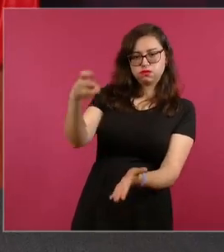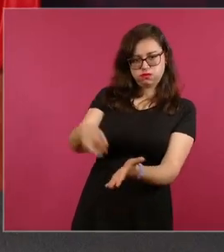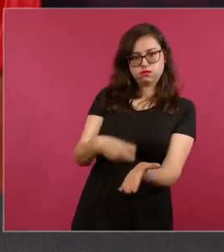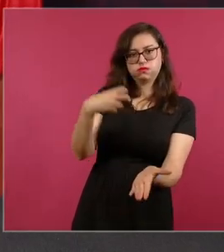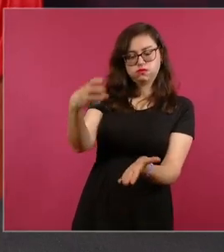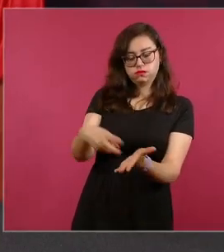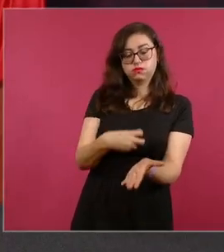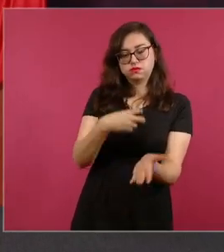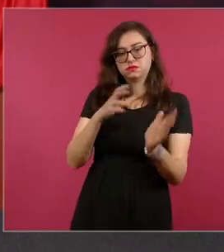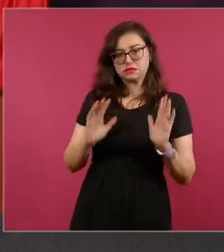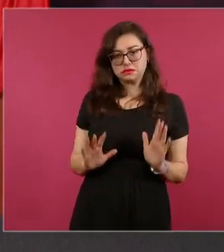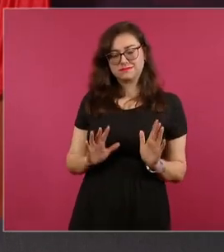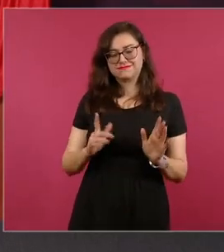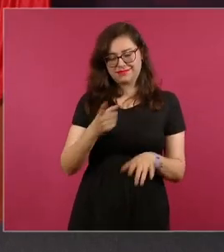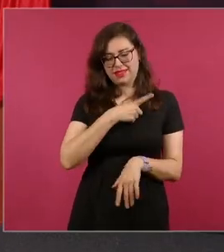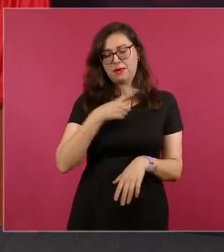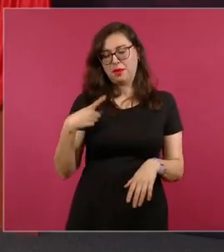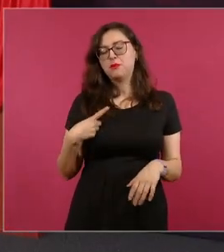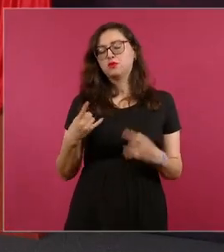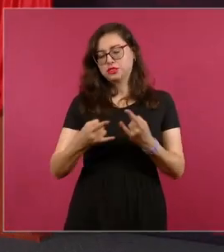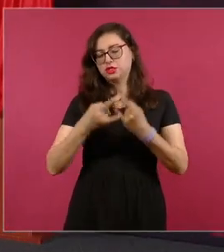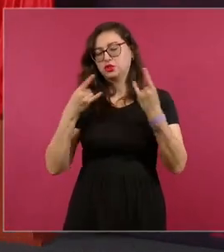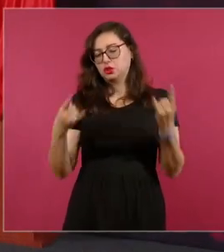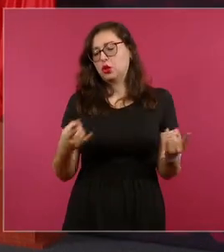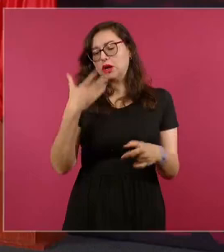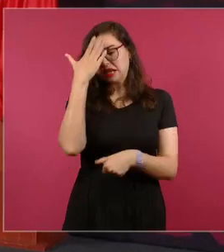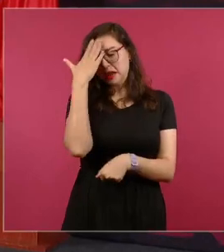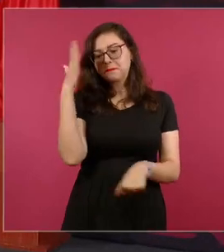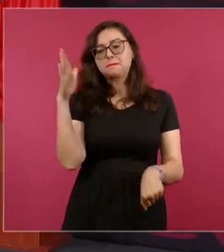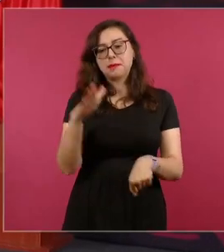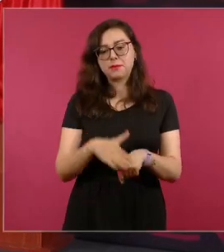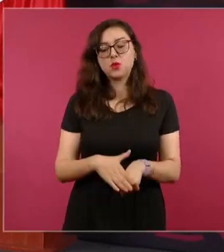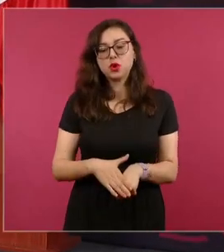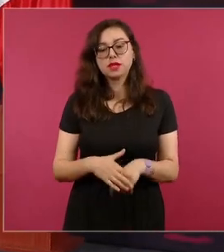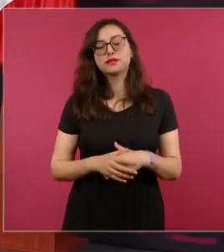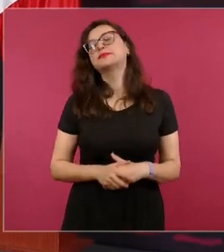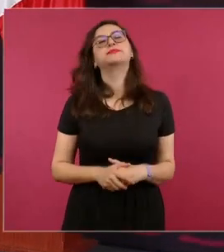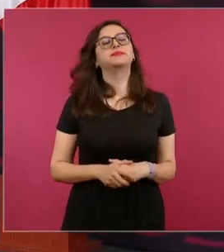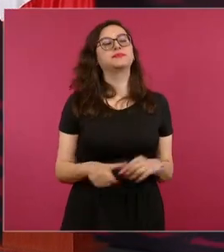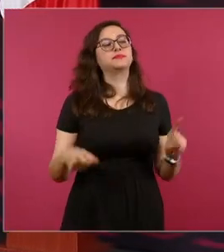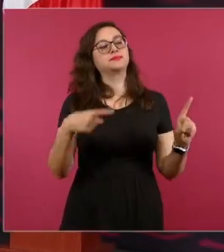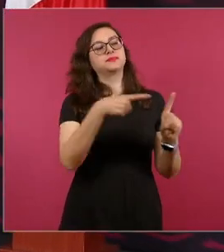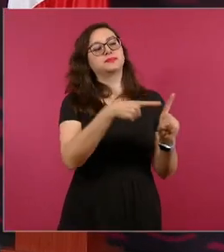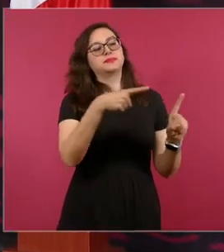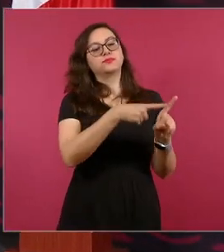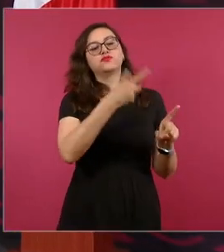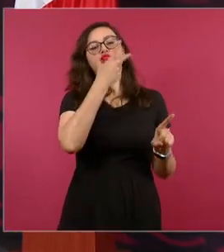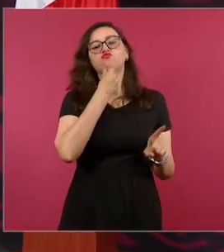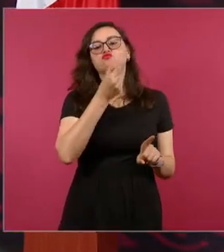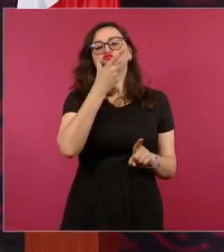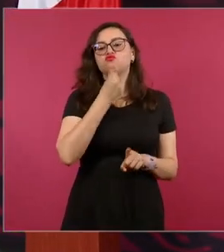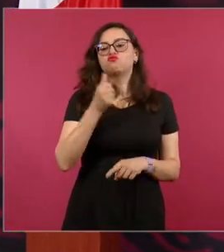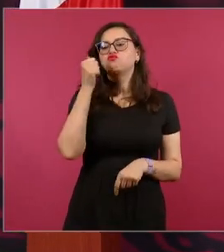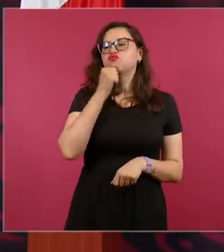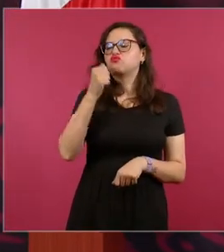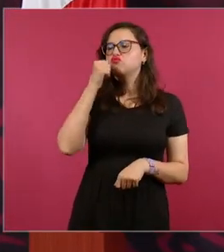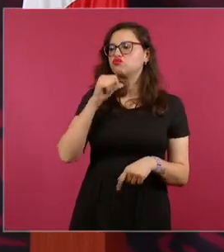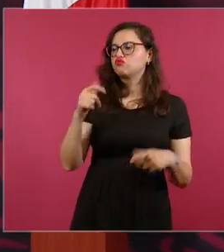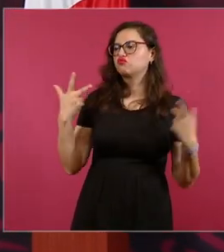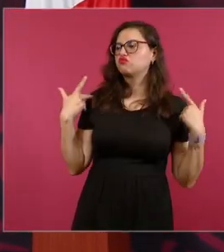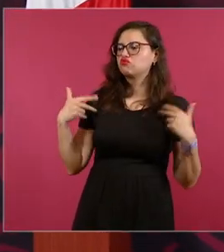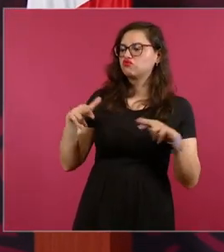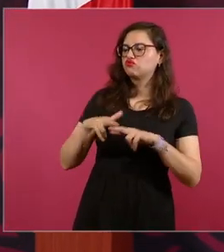Que se dedicaba a decir que los maestros eran irresponsables